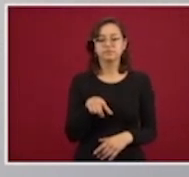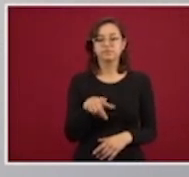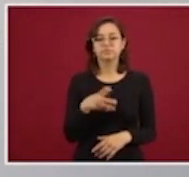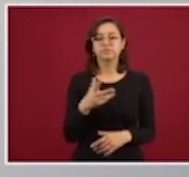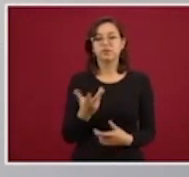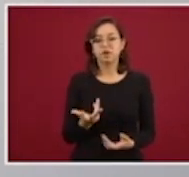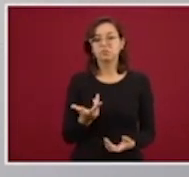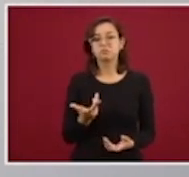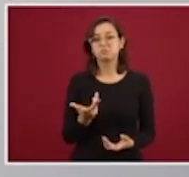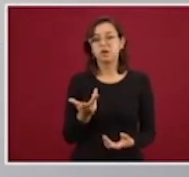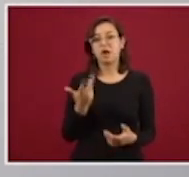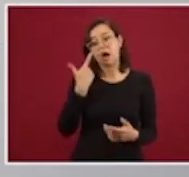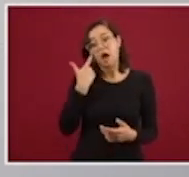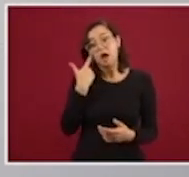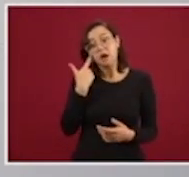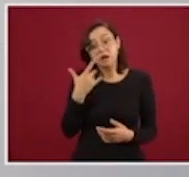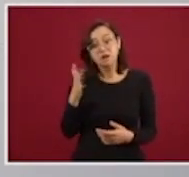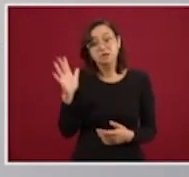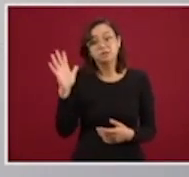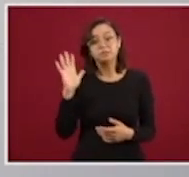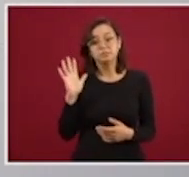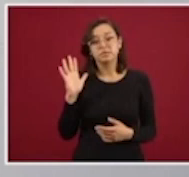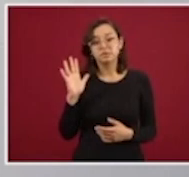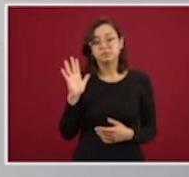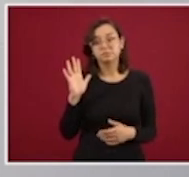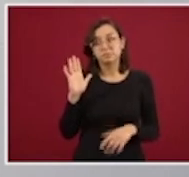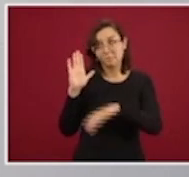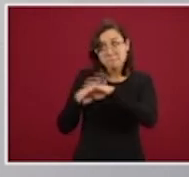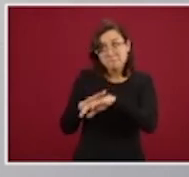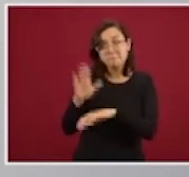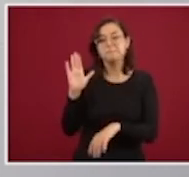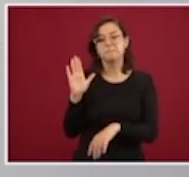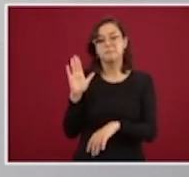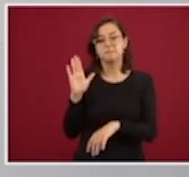ver la posibilidad de que podamos adquirir